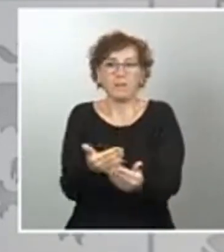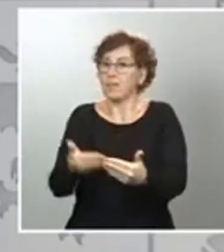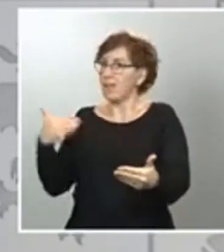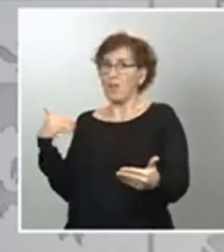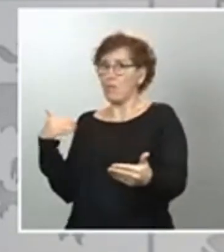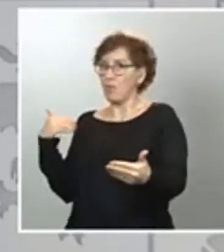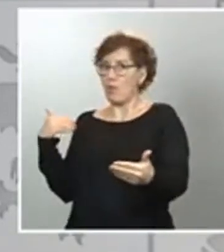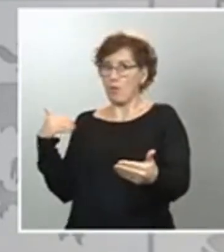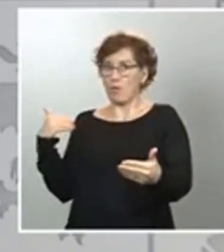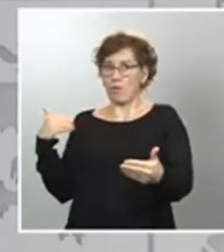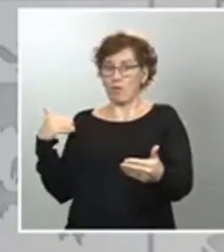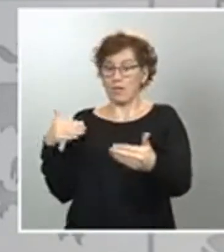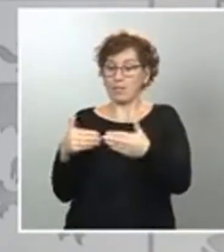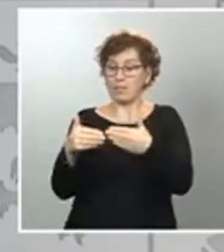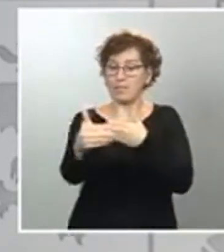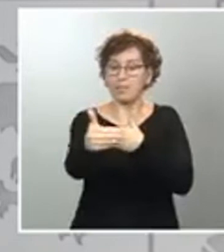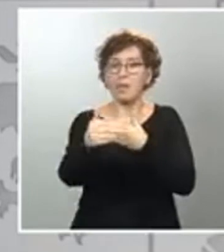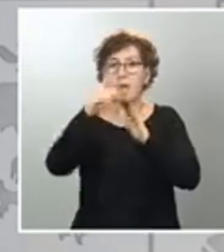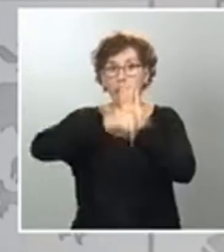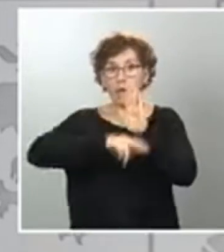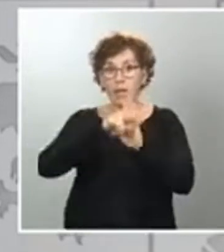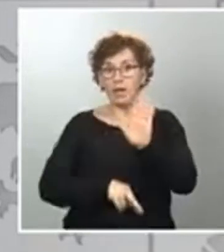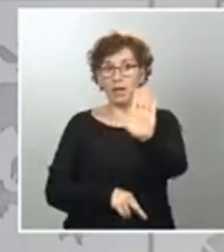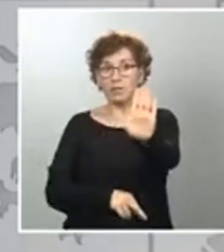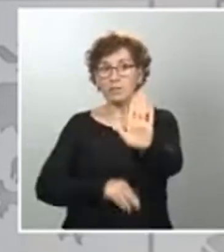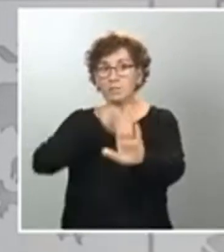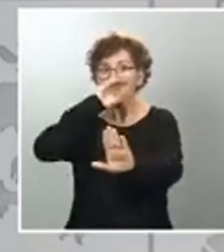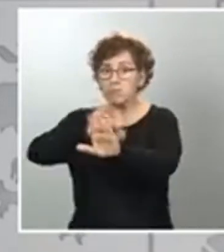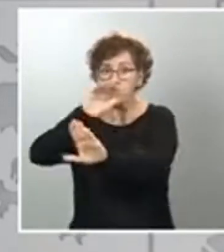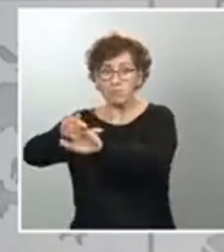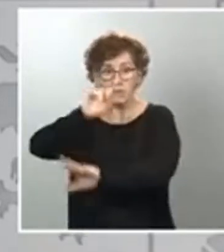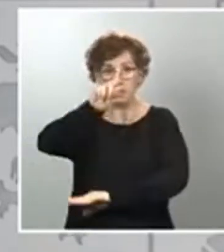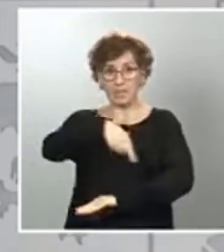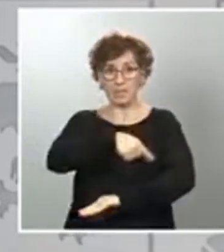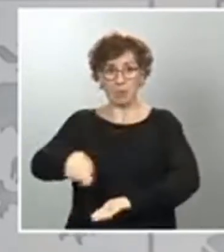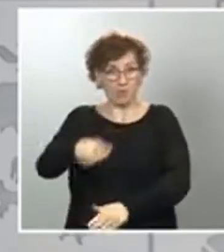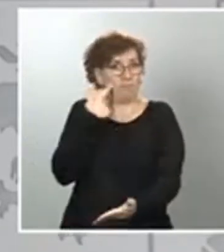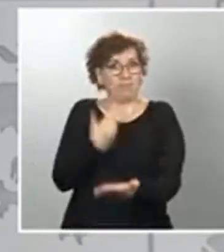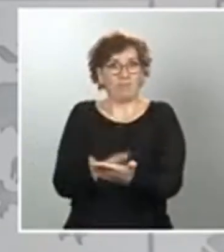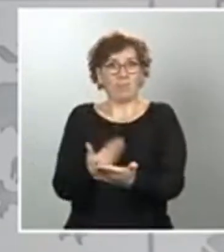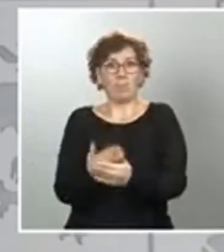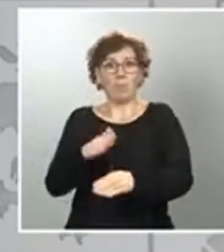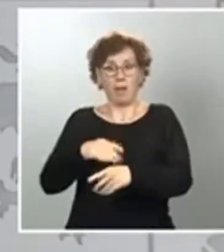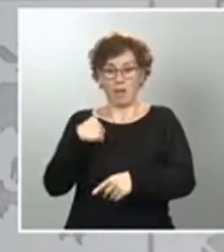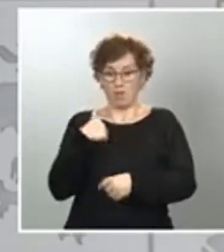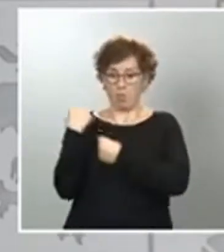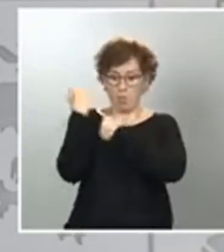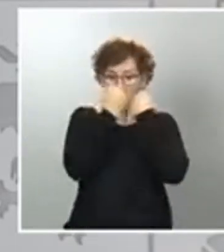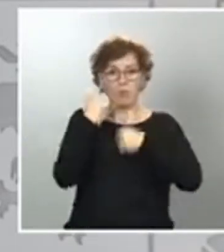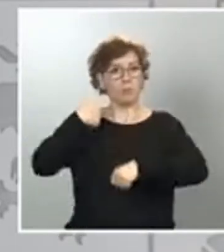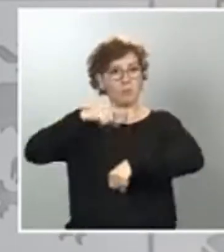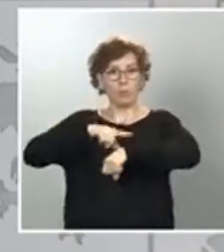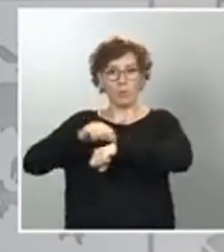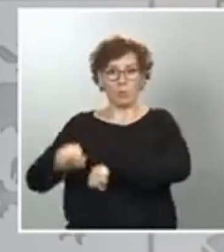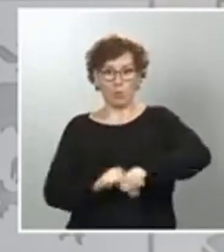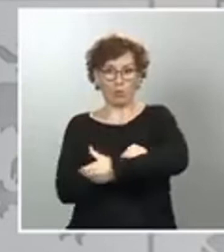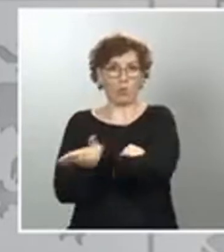cumplimiento de una serie de reglas con las cuales todos y cada uno de nosotros nos vamos a proteger y vamos a proteger a nuestros